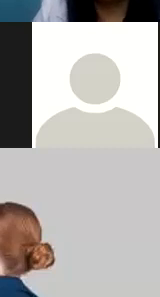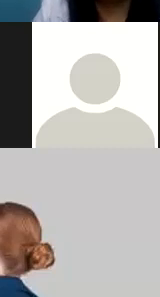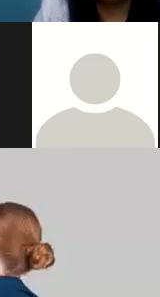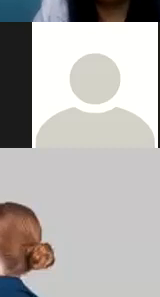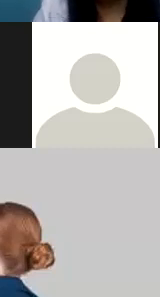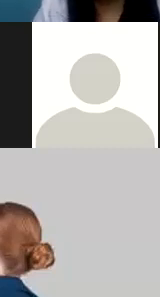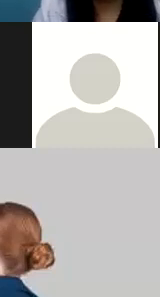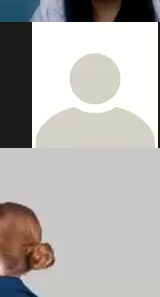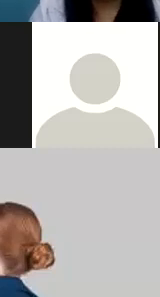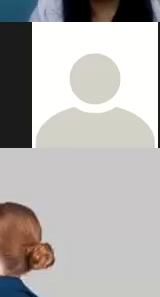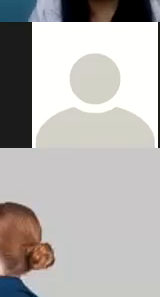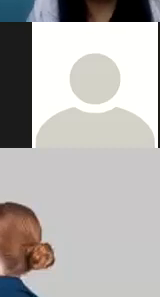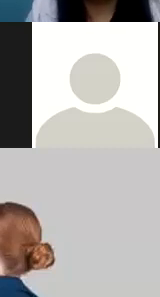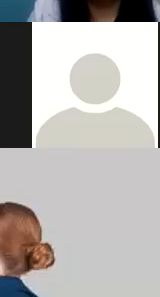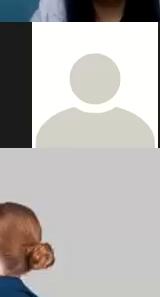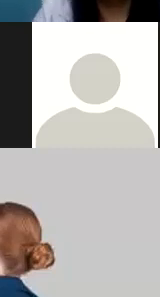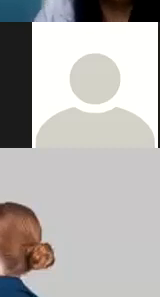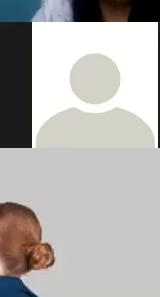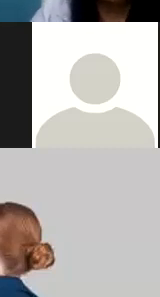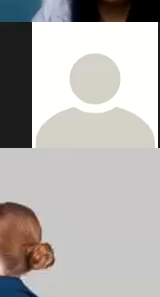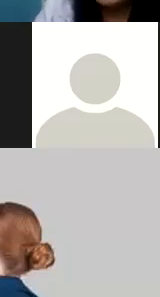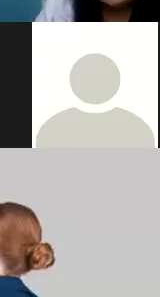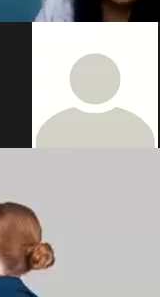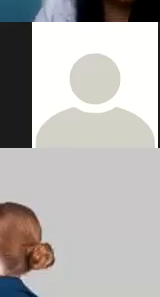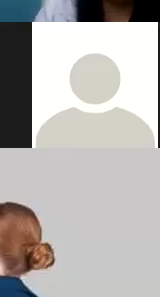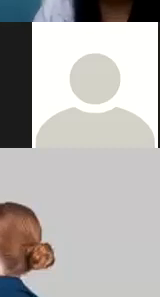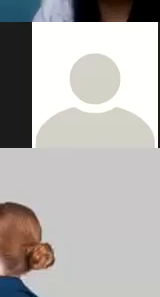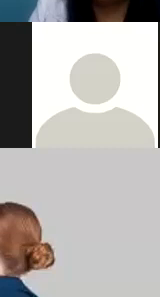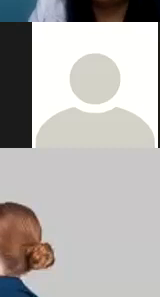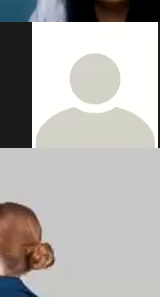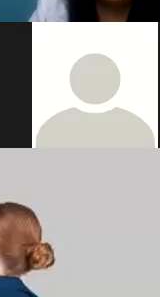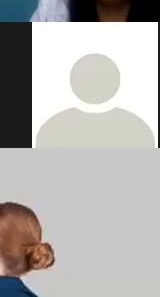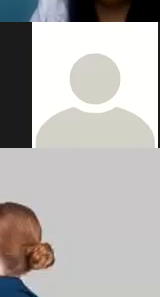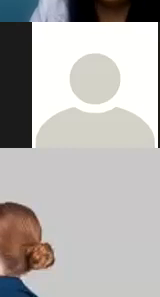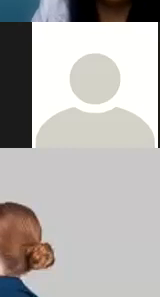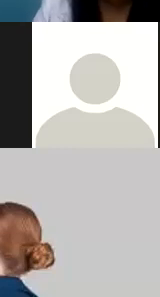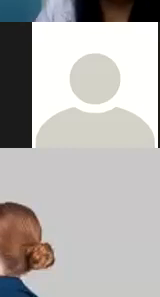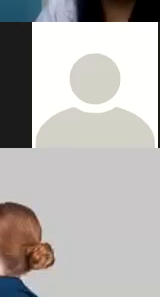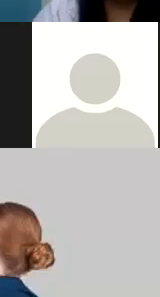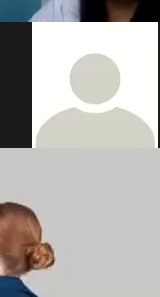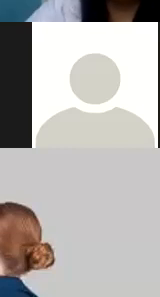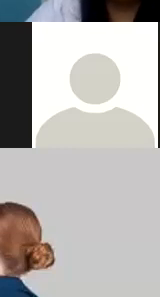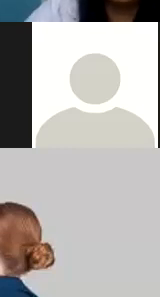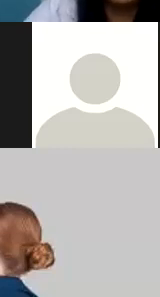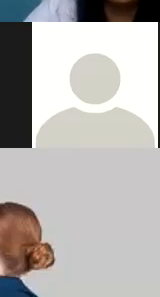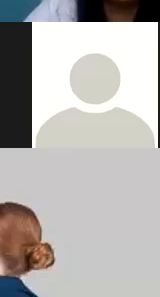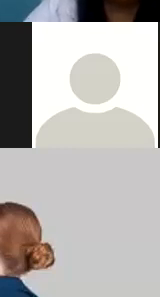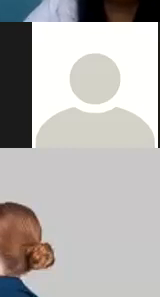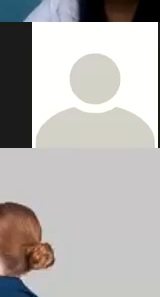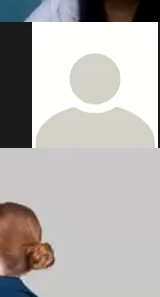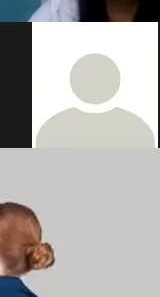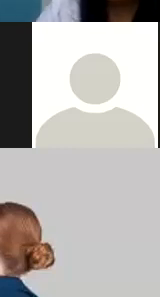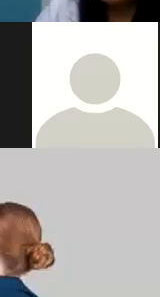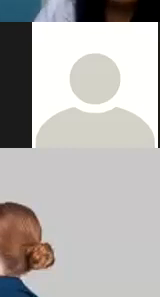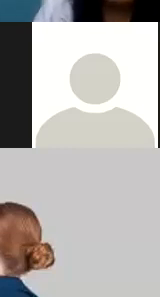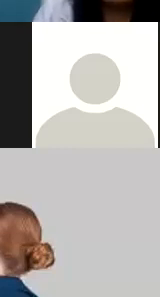específico para hemodiálisis. La peritoneal igual es súper amplio porque se valoran orificios y todo. Y hablar de fístulas